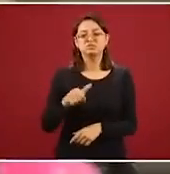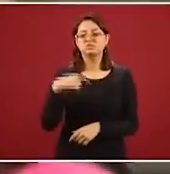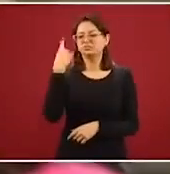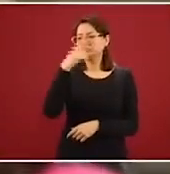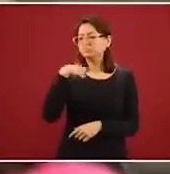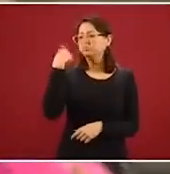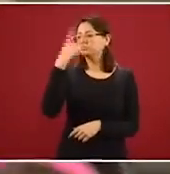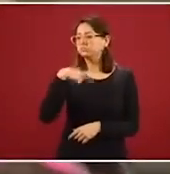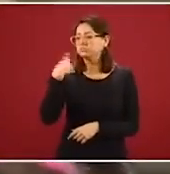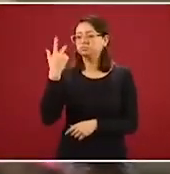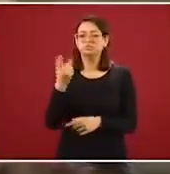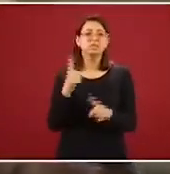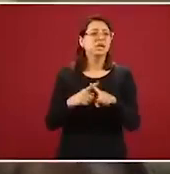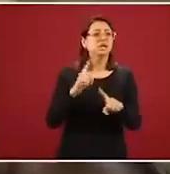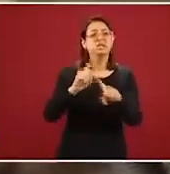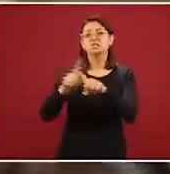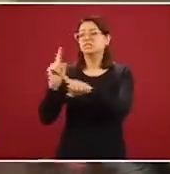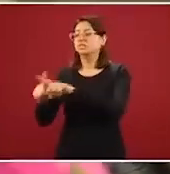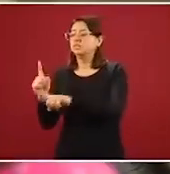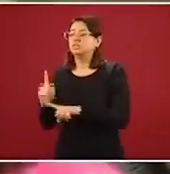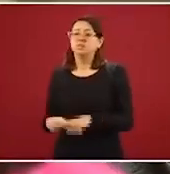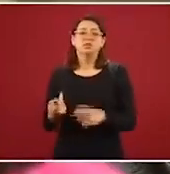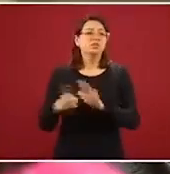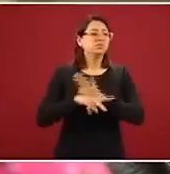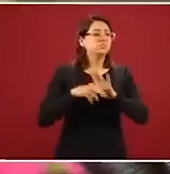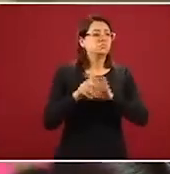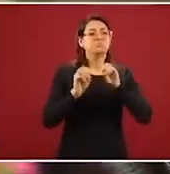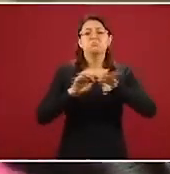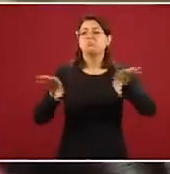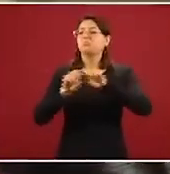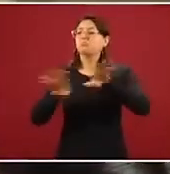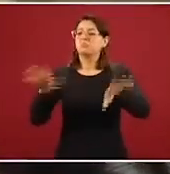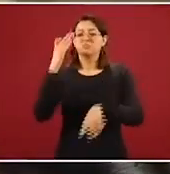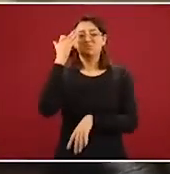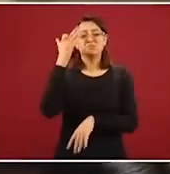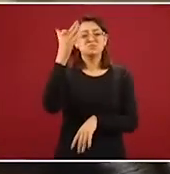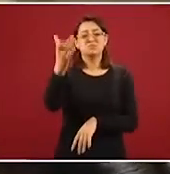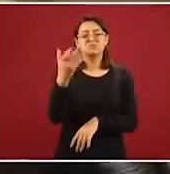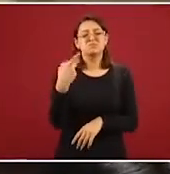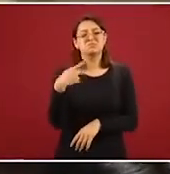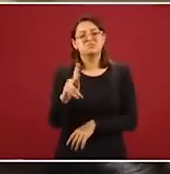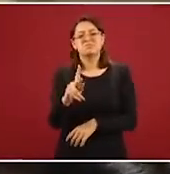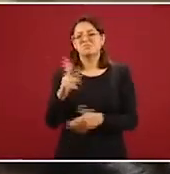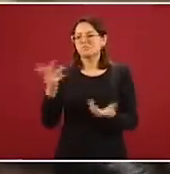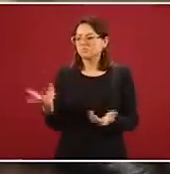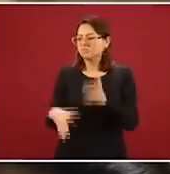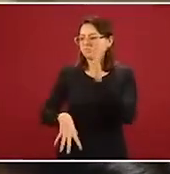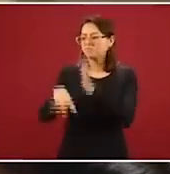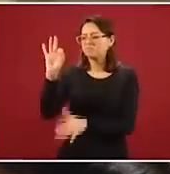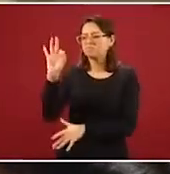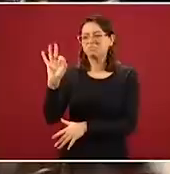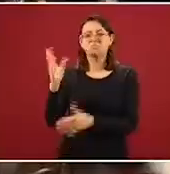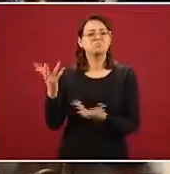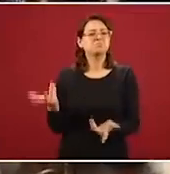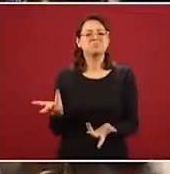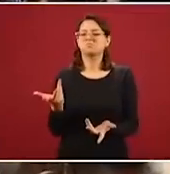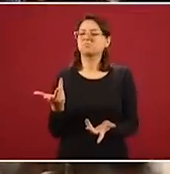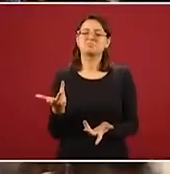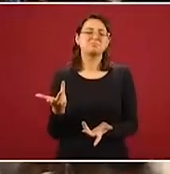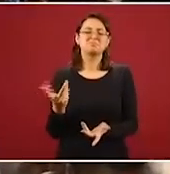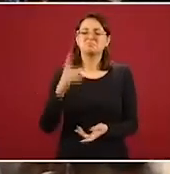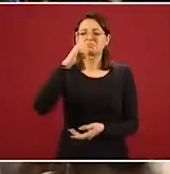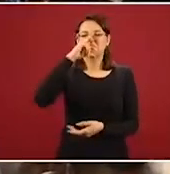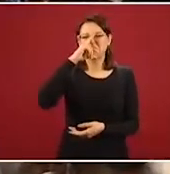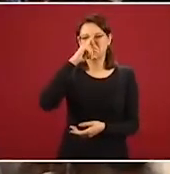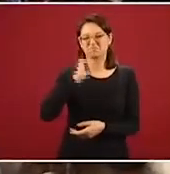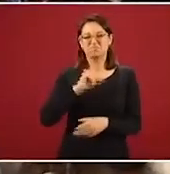en encontrar presuntos responsables, en difundir videos, sin embargo, tardaron días en poder localizarlas, más la localizaron sin vida. Preguntarle